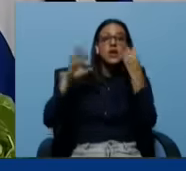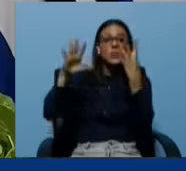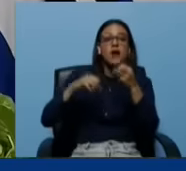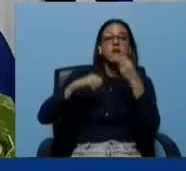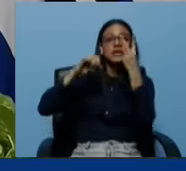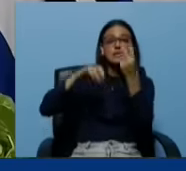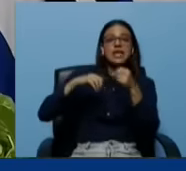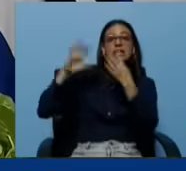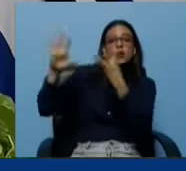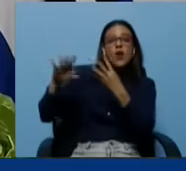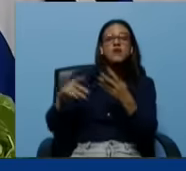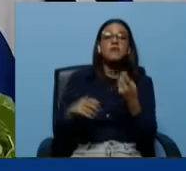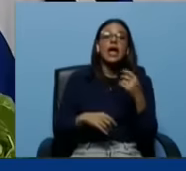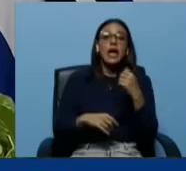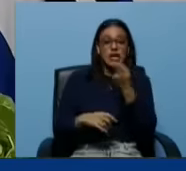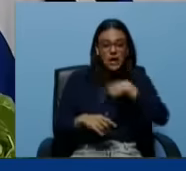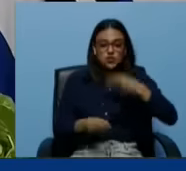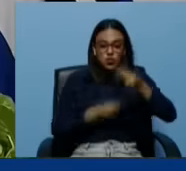1979-80, el triunfo de la revolución,